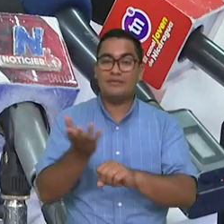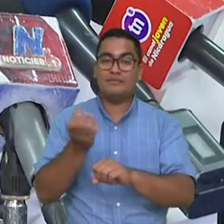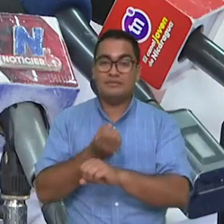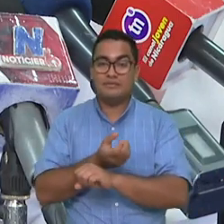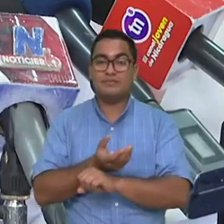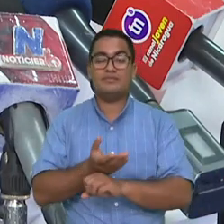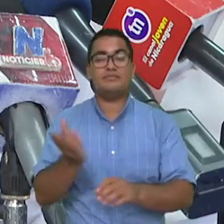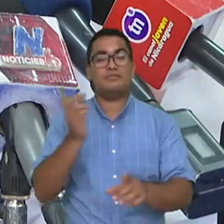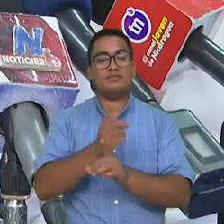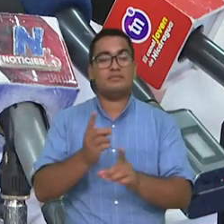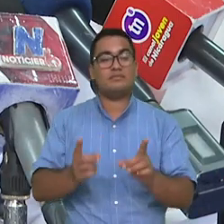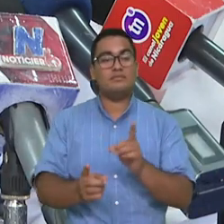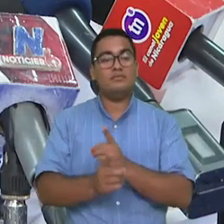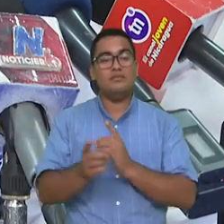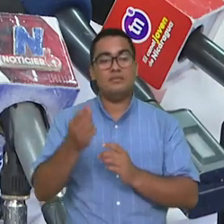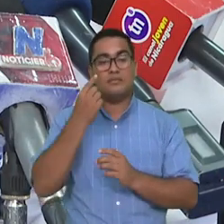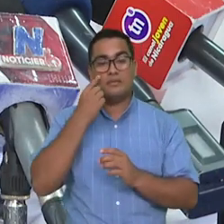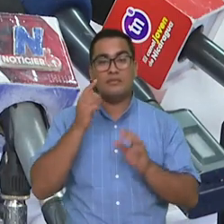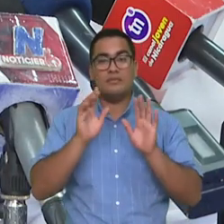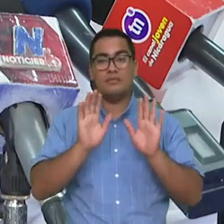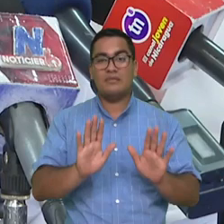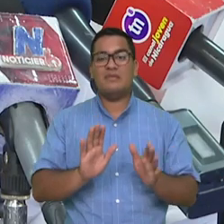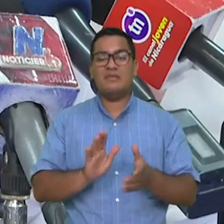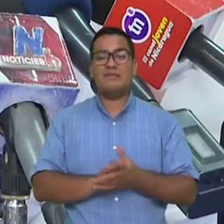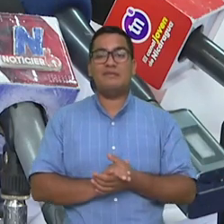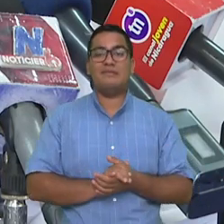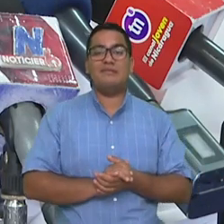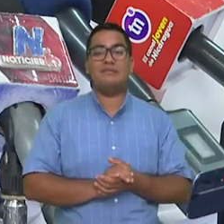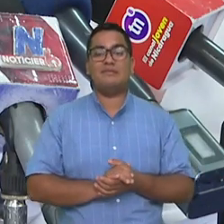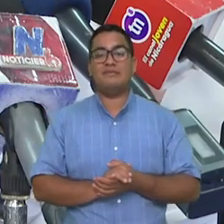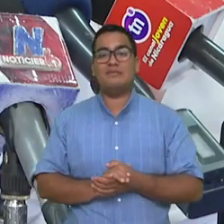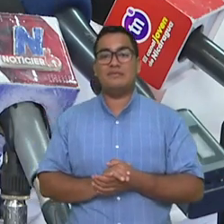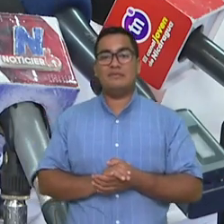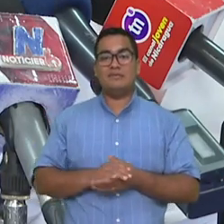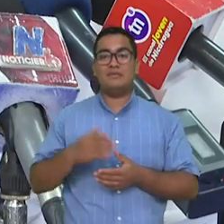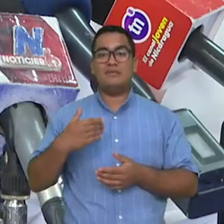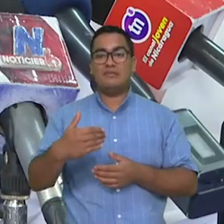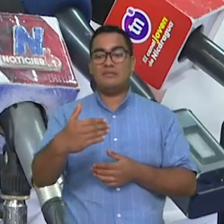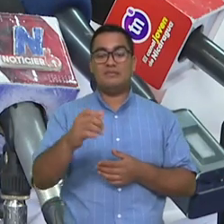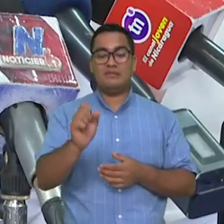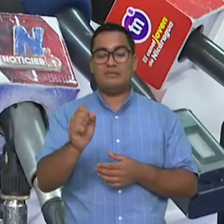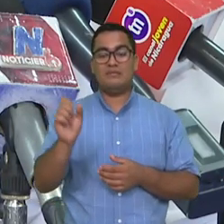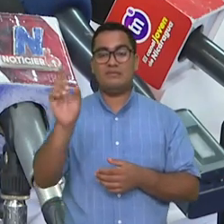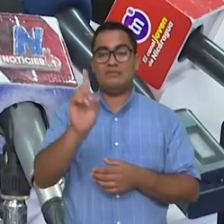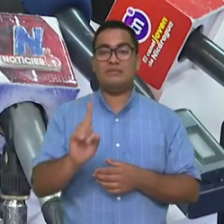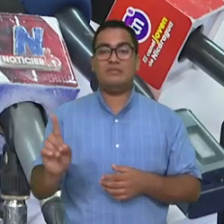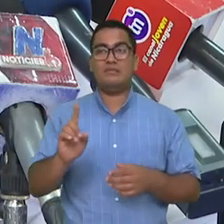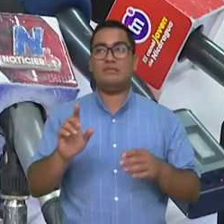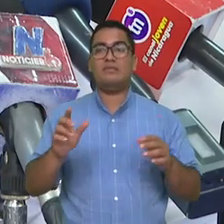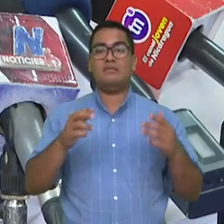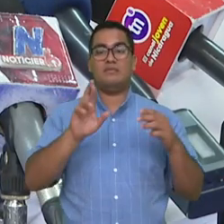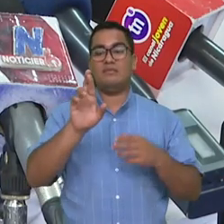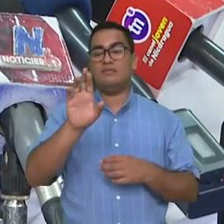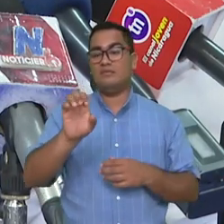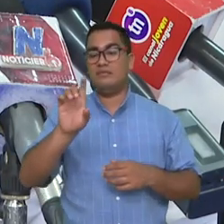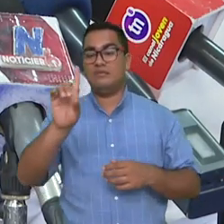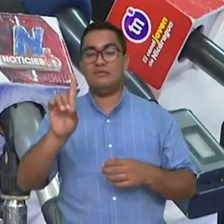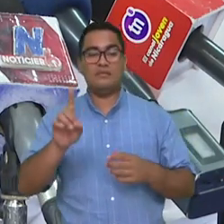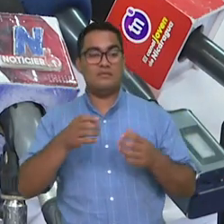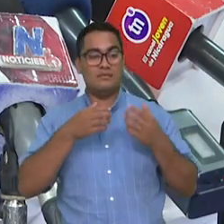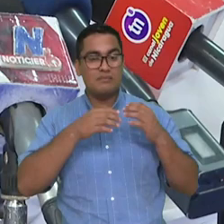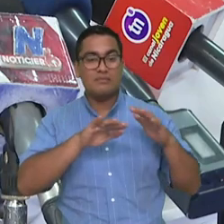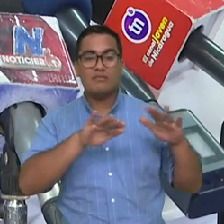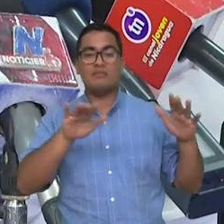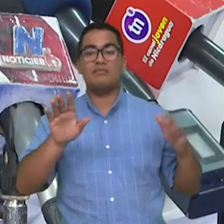que debemos de tomar. Este fin de semana, toda la red comunitaria, las instituciones,